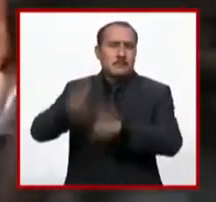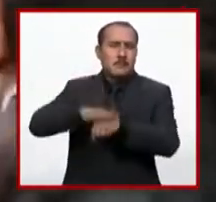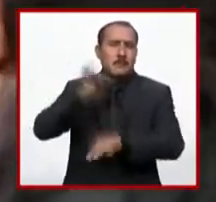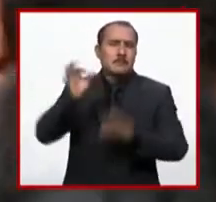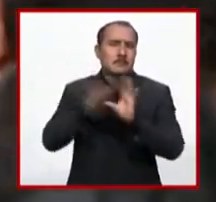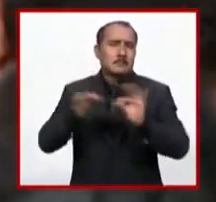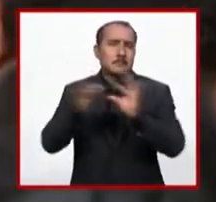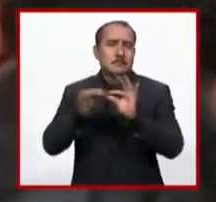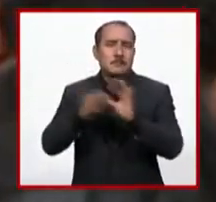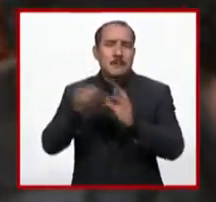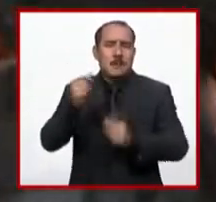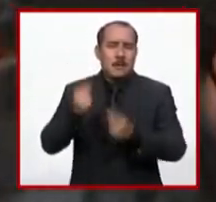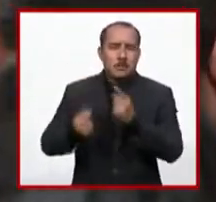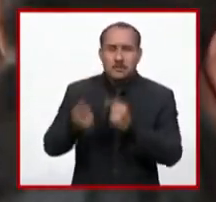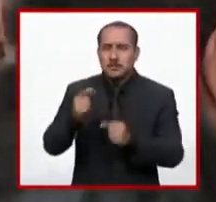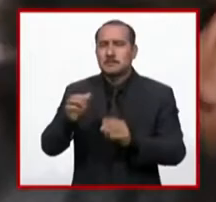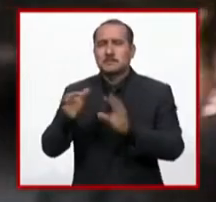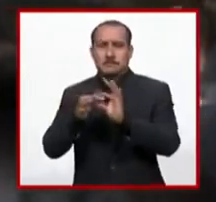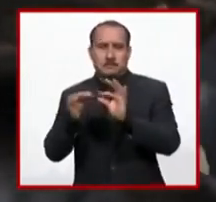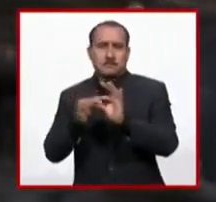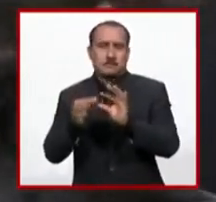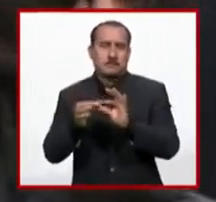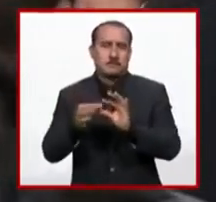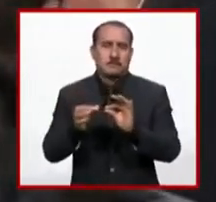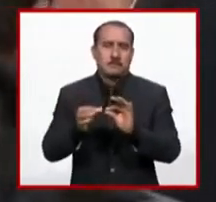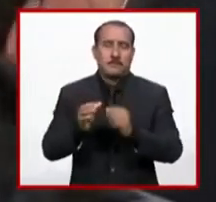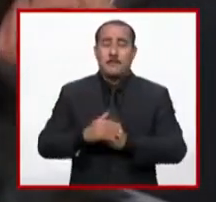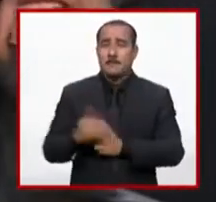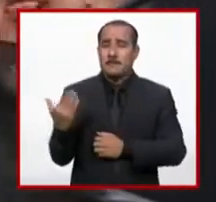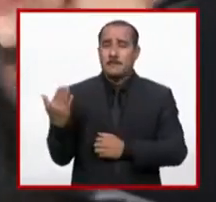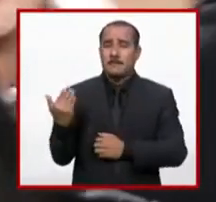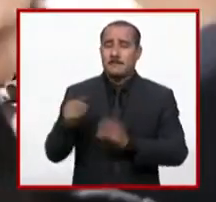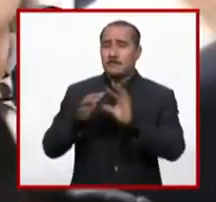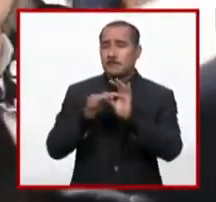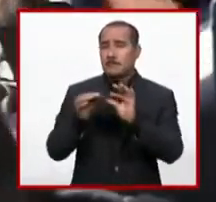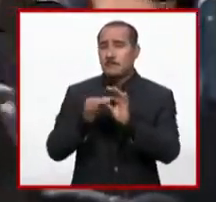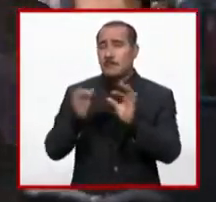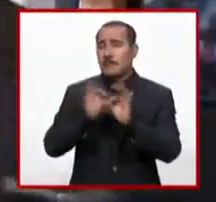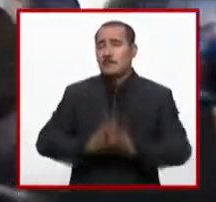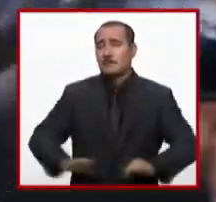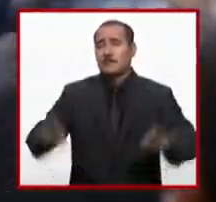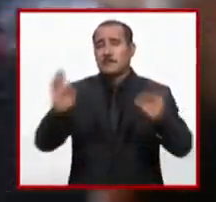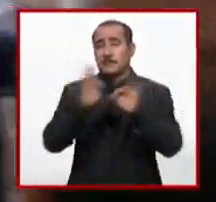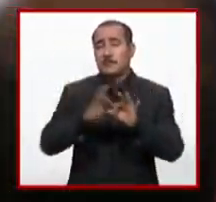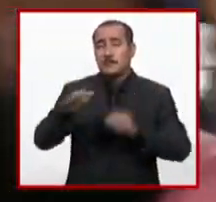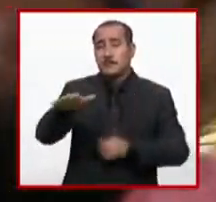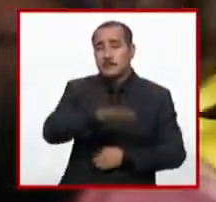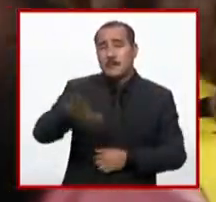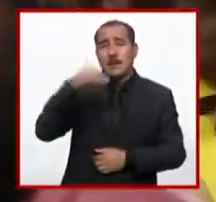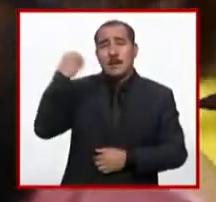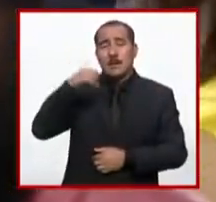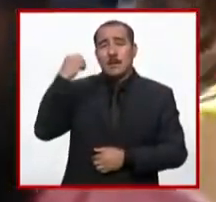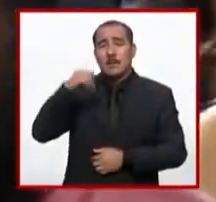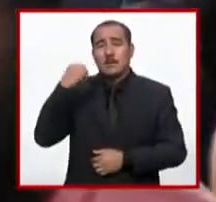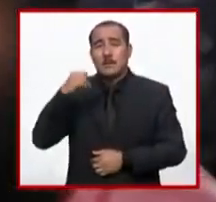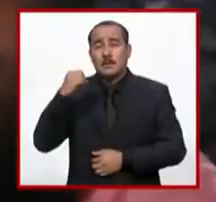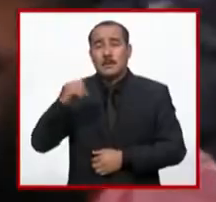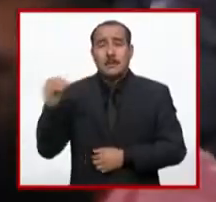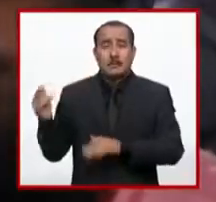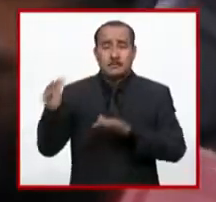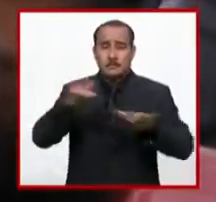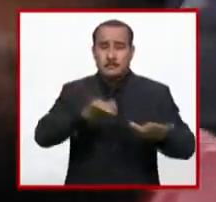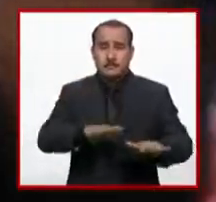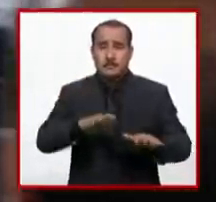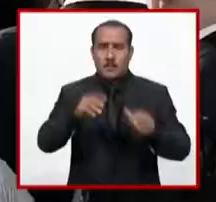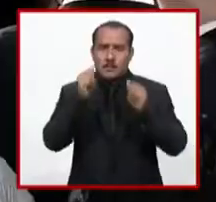de los detalles que nos brinde en este mensaje. Hace rato comentábamos que es de suma importancia para la ciudadanía estar presentes durante